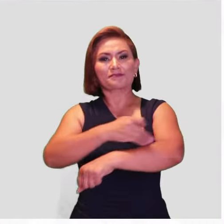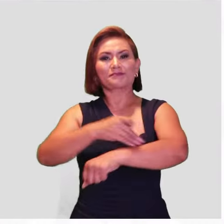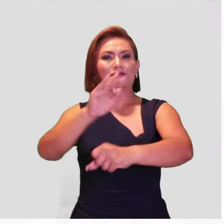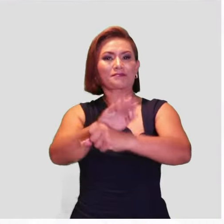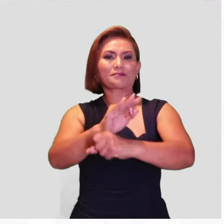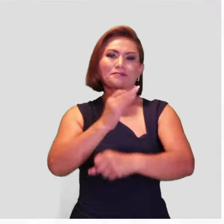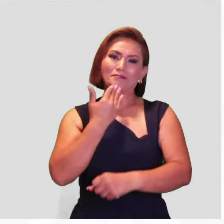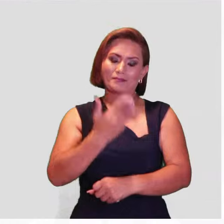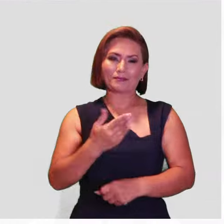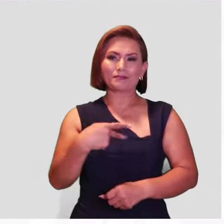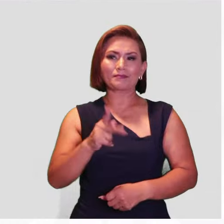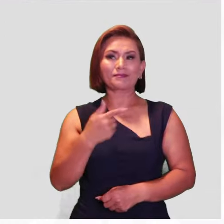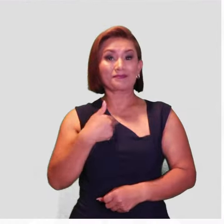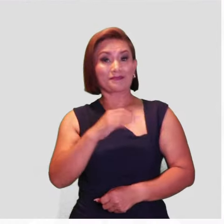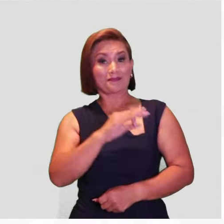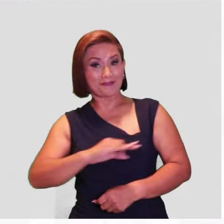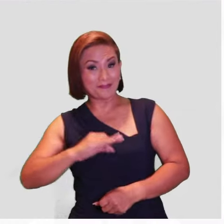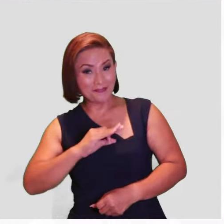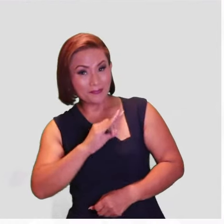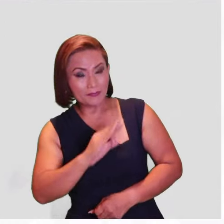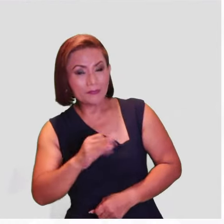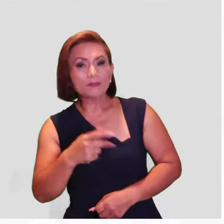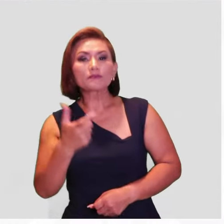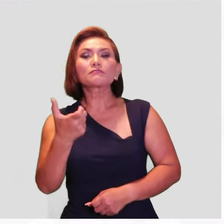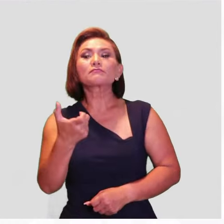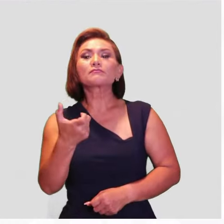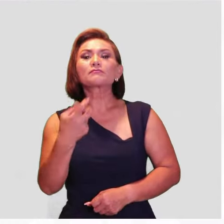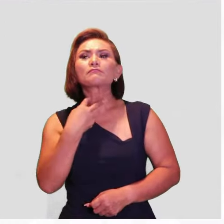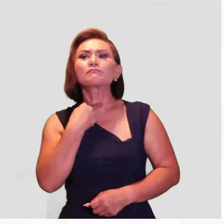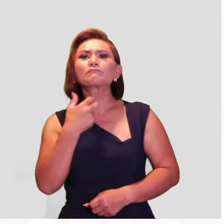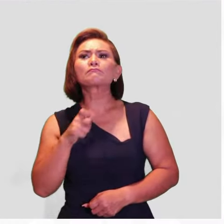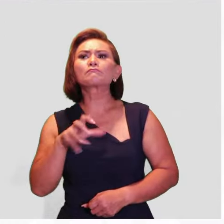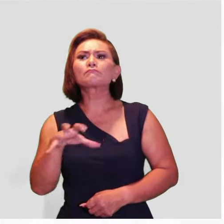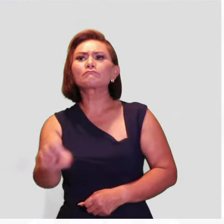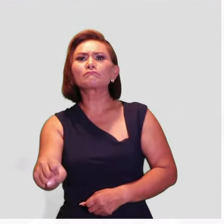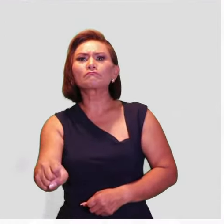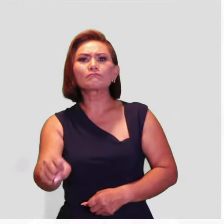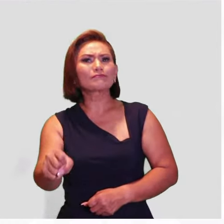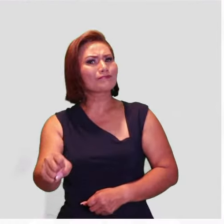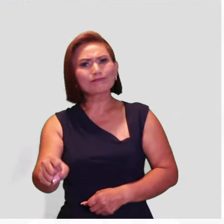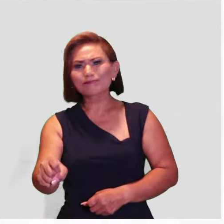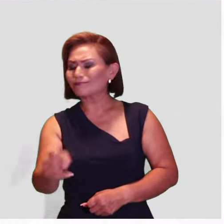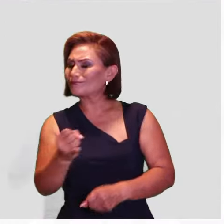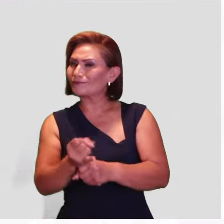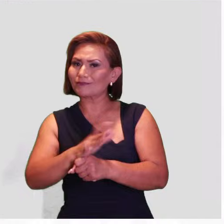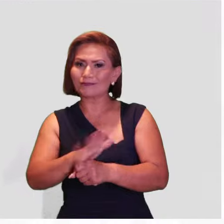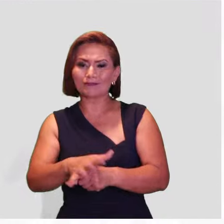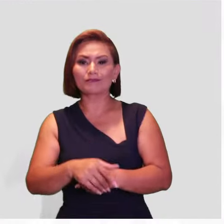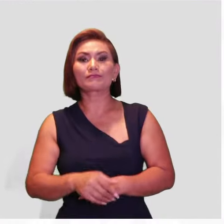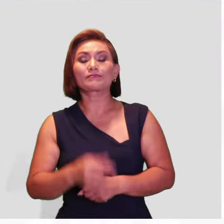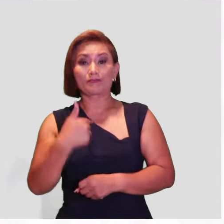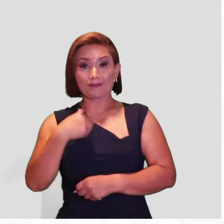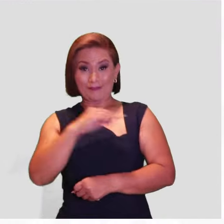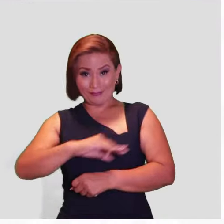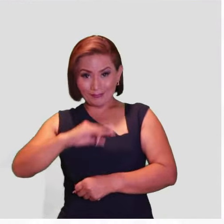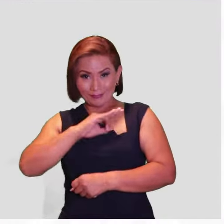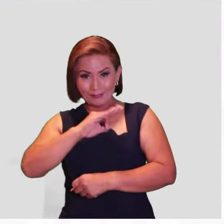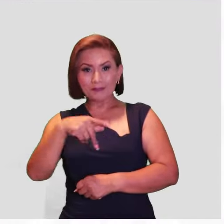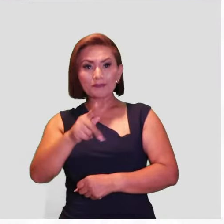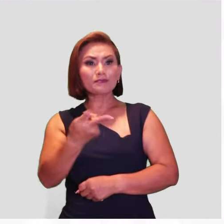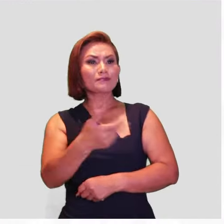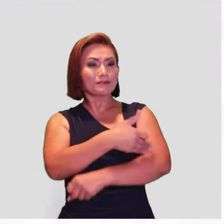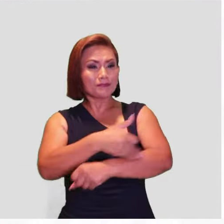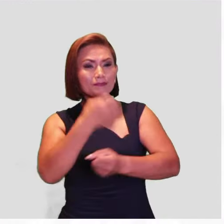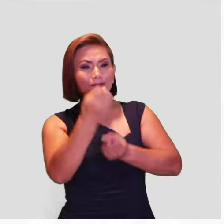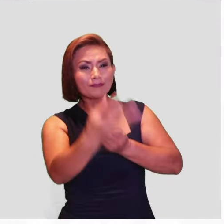No se puede ser feliz cuando el dinero no alcanza. No se puede ser feliz cuando no puedes darle a tu familia satisfactores como